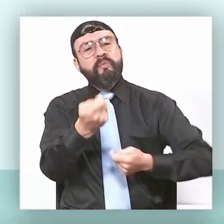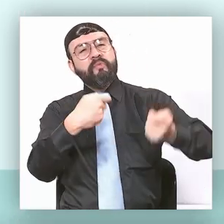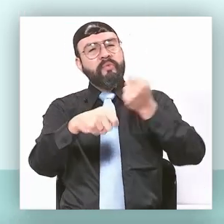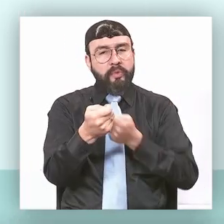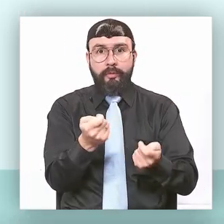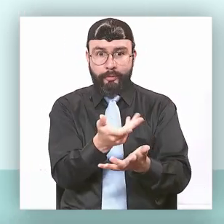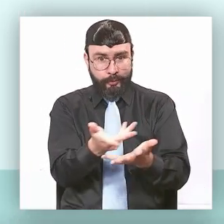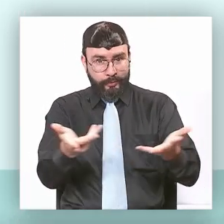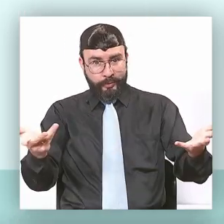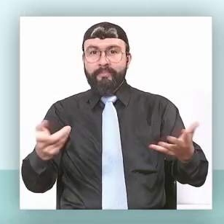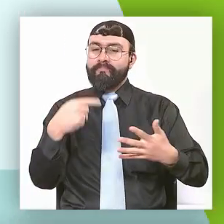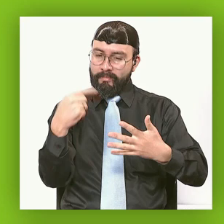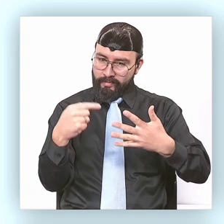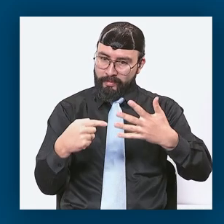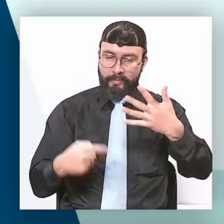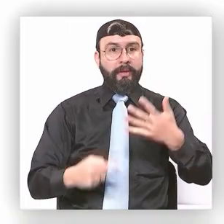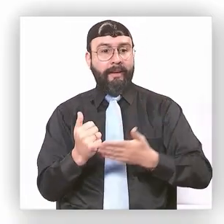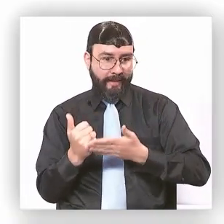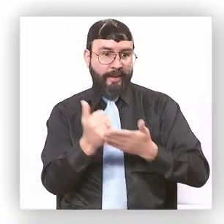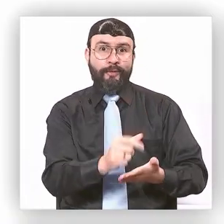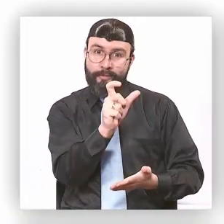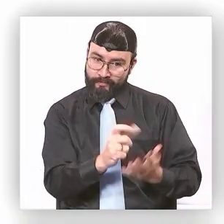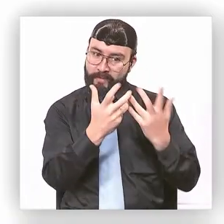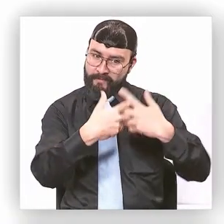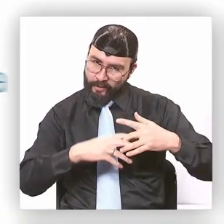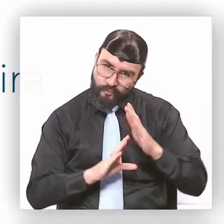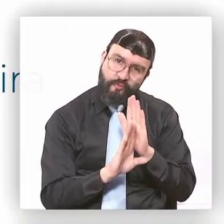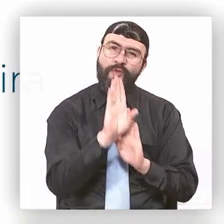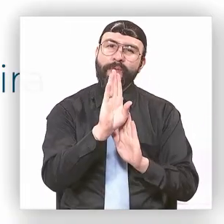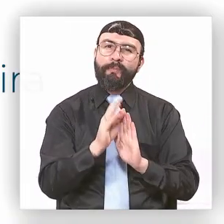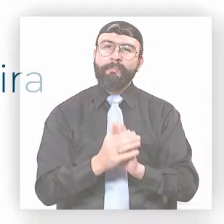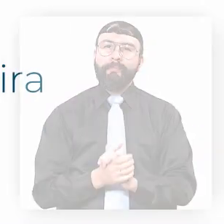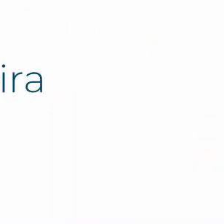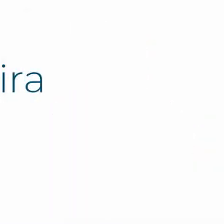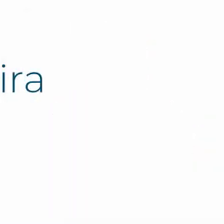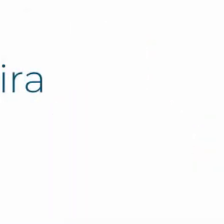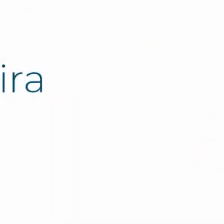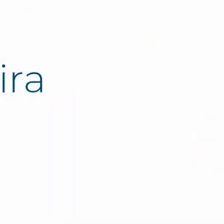más efectiva, entre otros beneficios que están encaminados a promover el desarrollo empresarial.